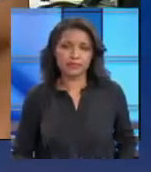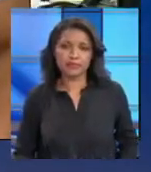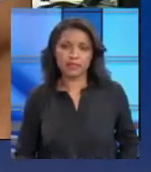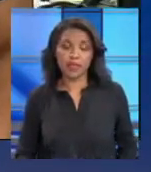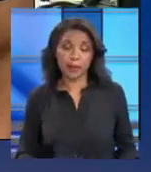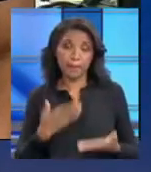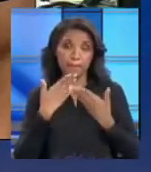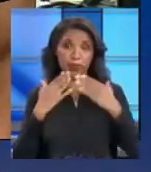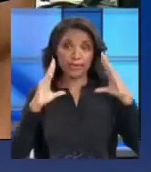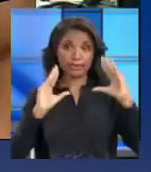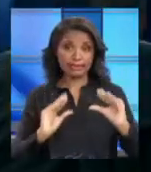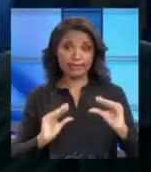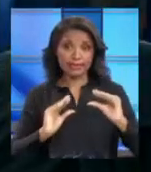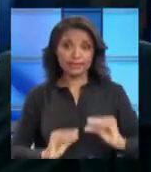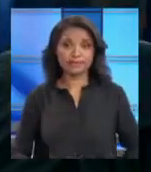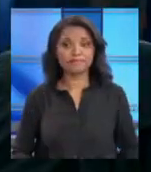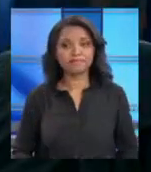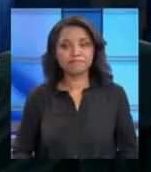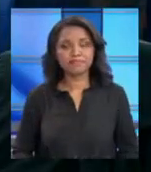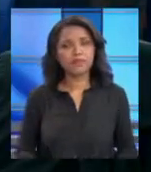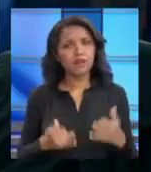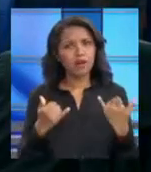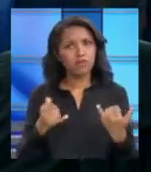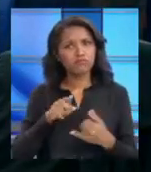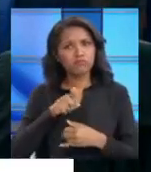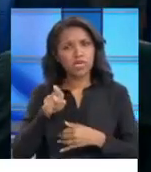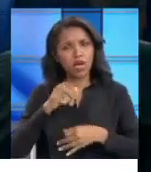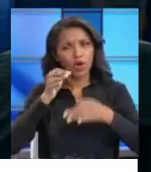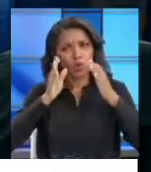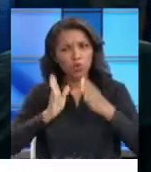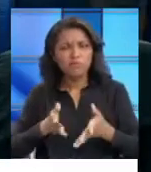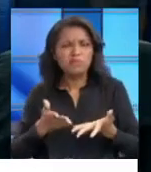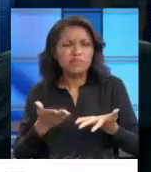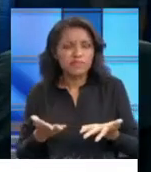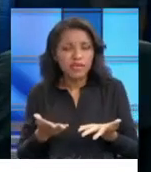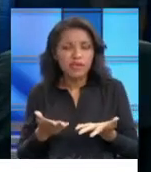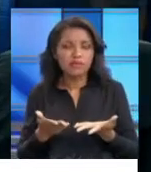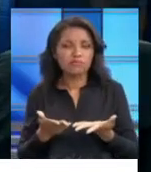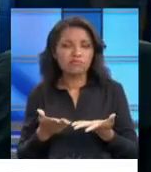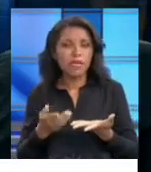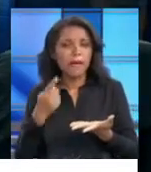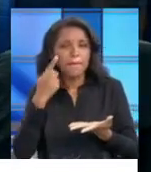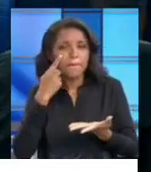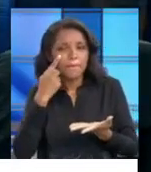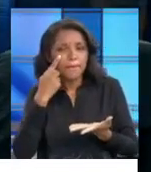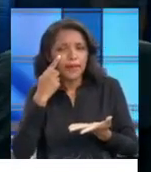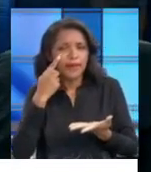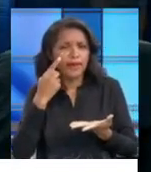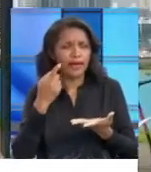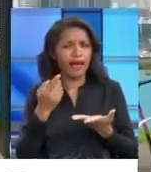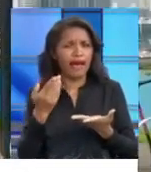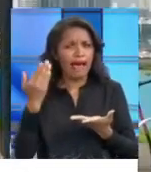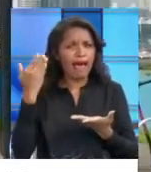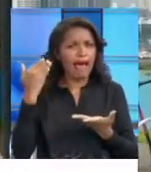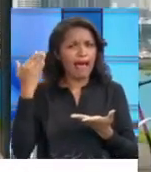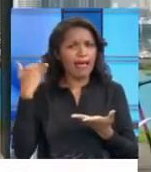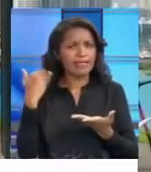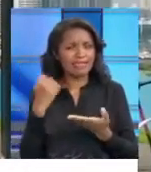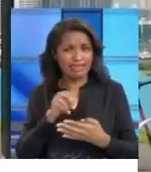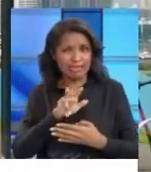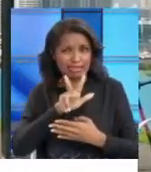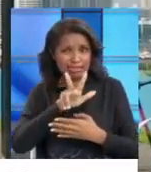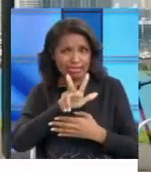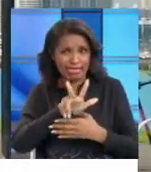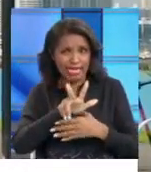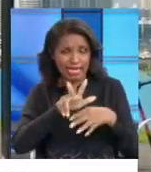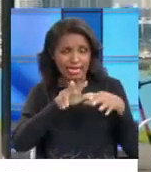¿Qué tal? Muy buenas tardes. Y es que la demanda busca que la Corte Suprema de Justicia pueda verificar muy bien el proceso de traspaso de estas tierras por parte